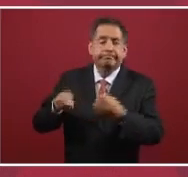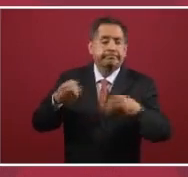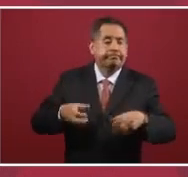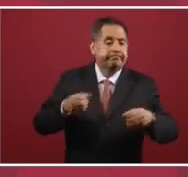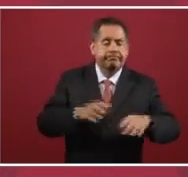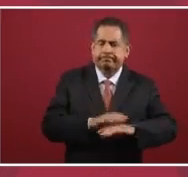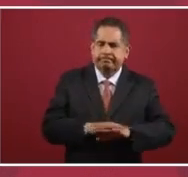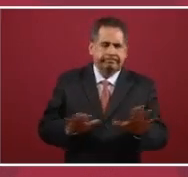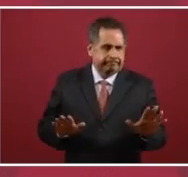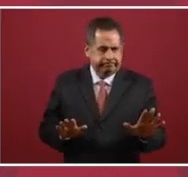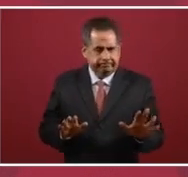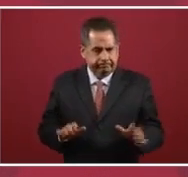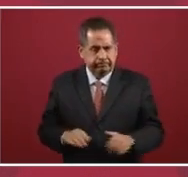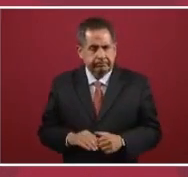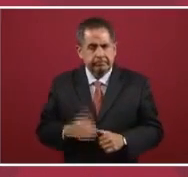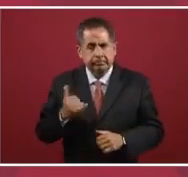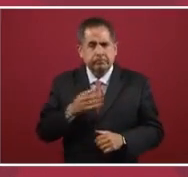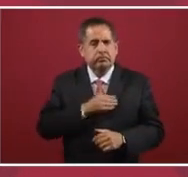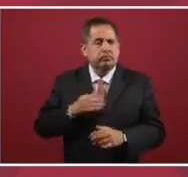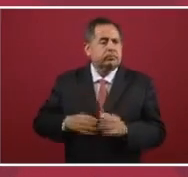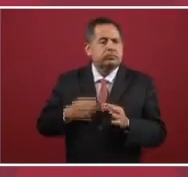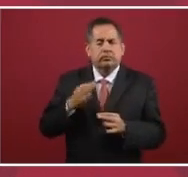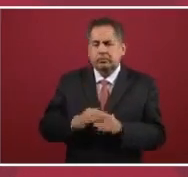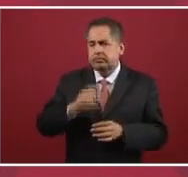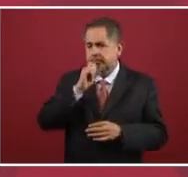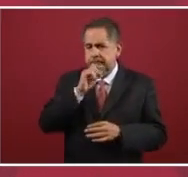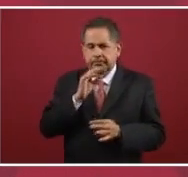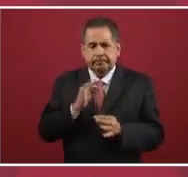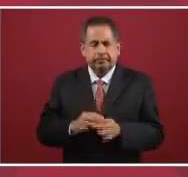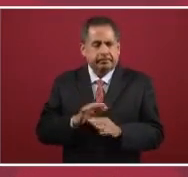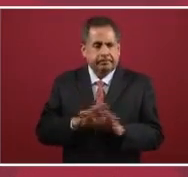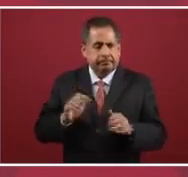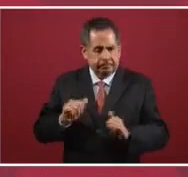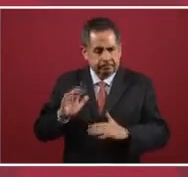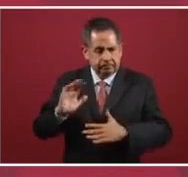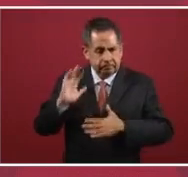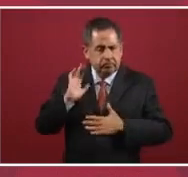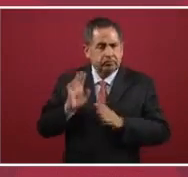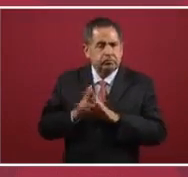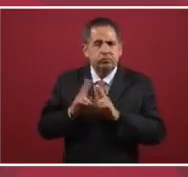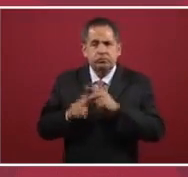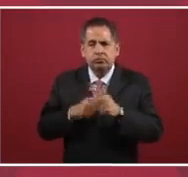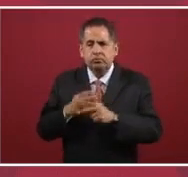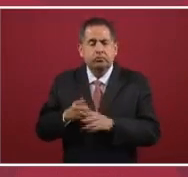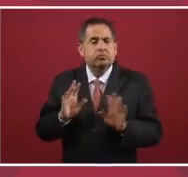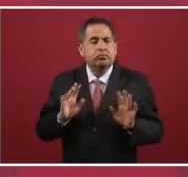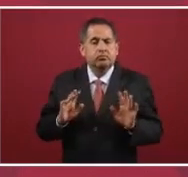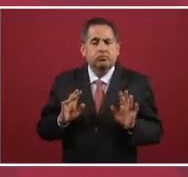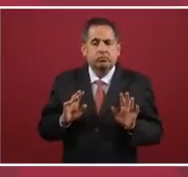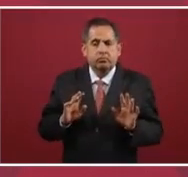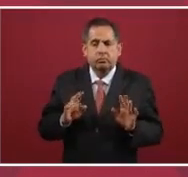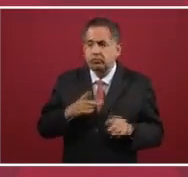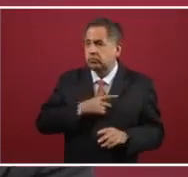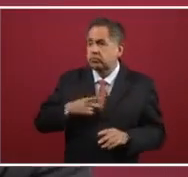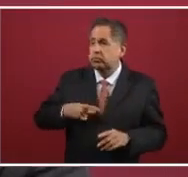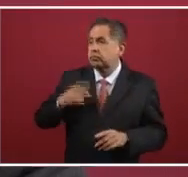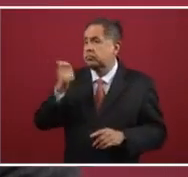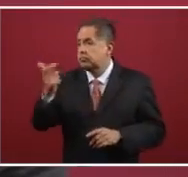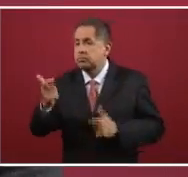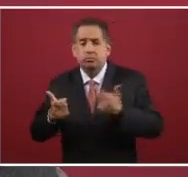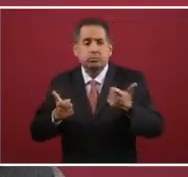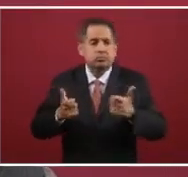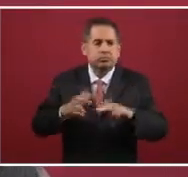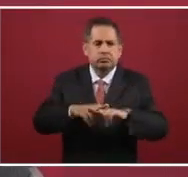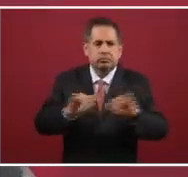ningún inversionista, y cumplimos también con el compromiso de no quedar a deber ni